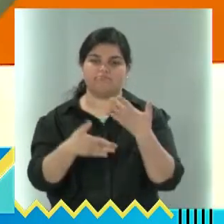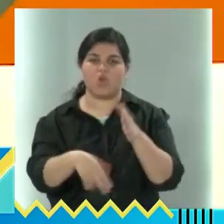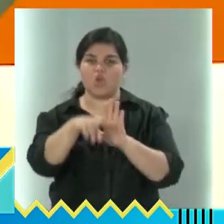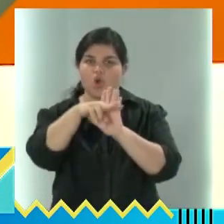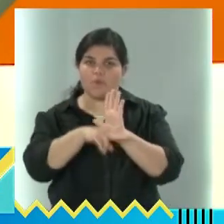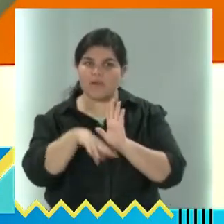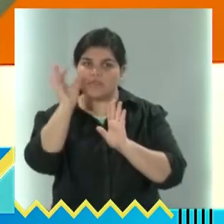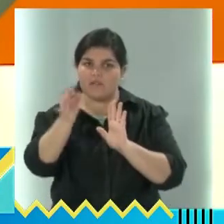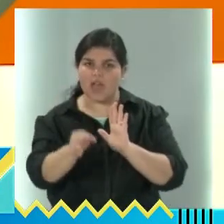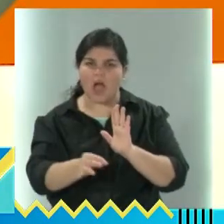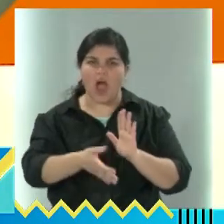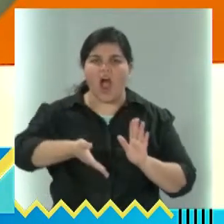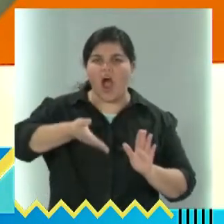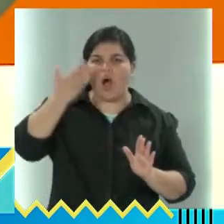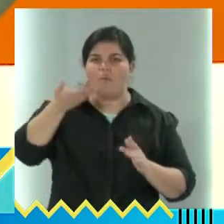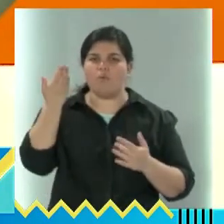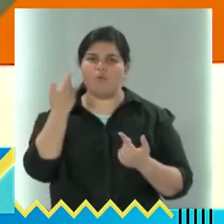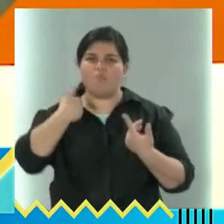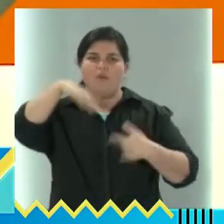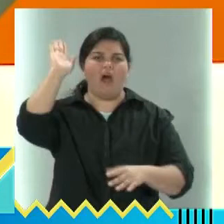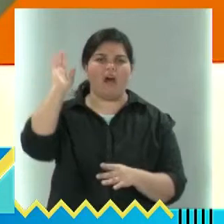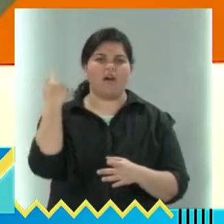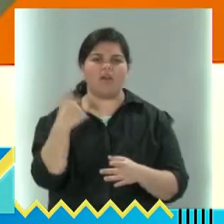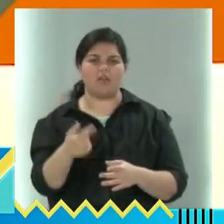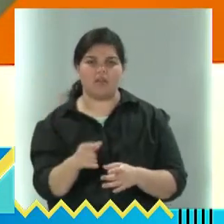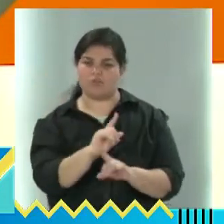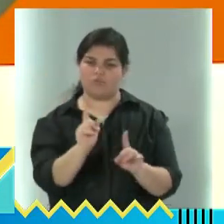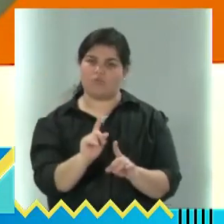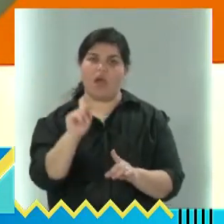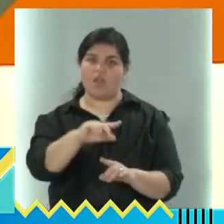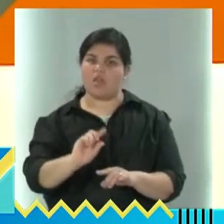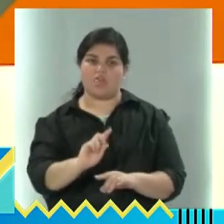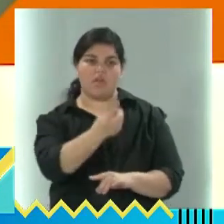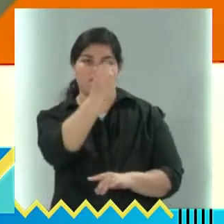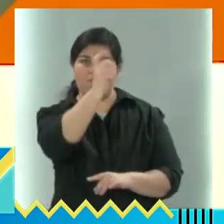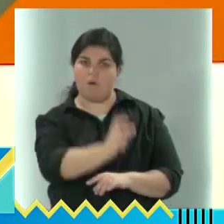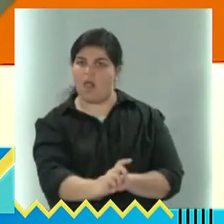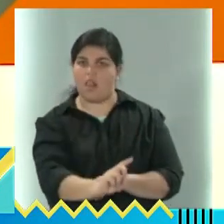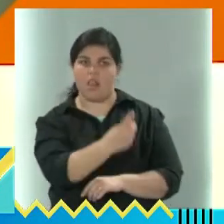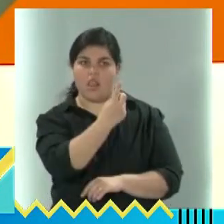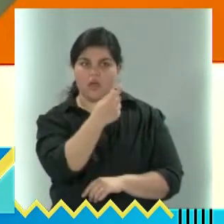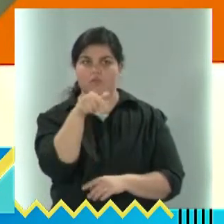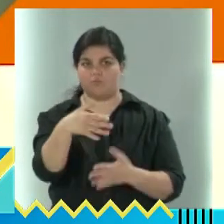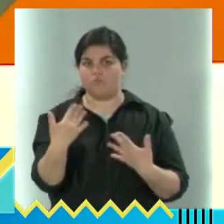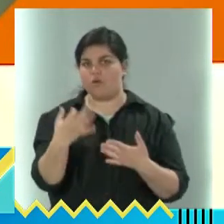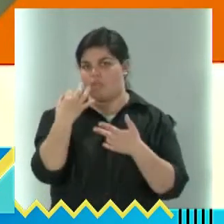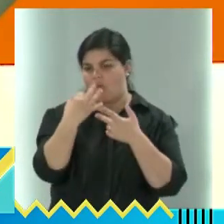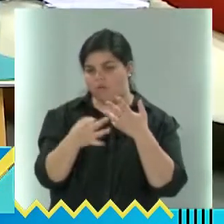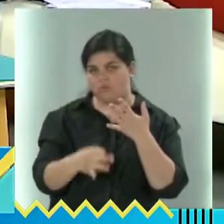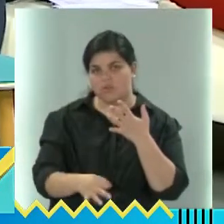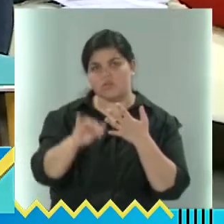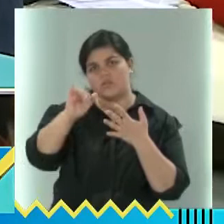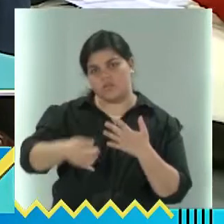la capacidad de abuso o no de ese funcionario. Va a ser individual y bueno, ante esos tenemos las herramientas como para poder